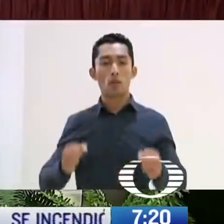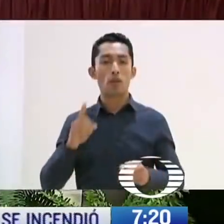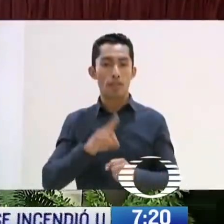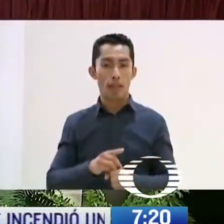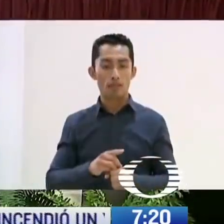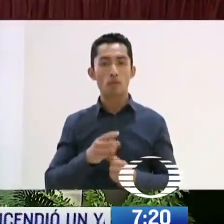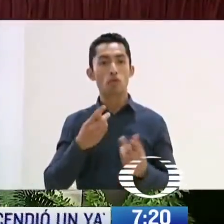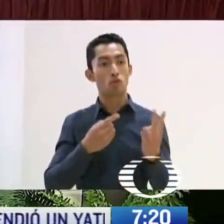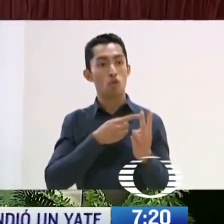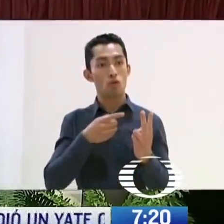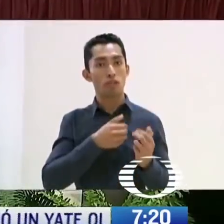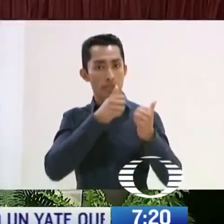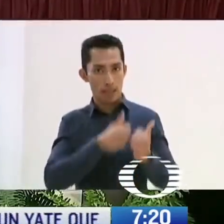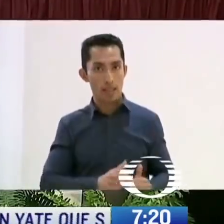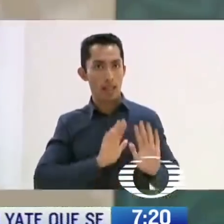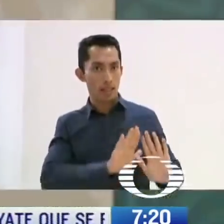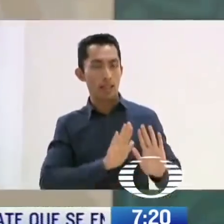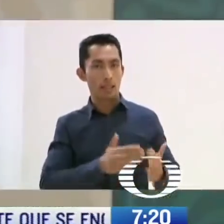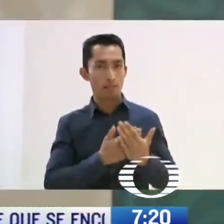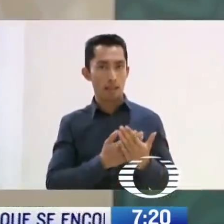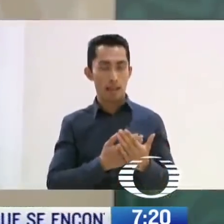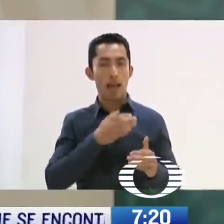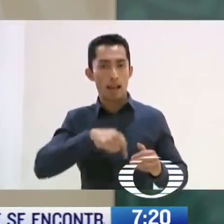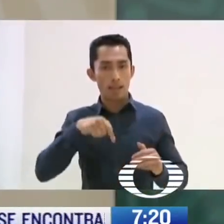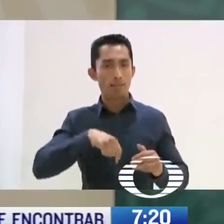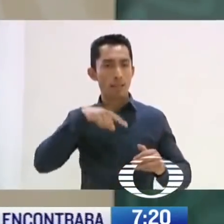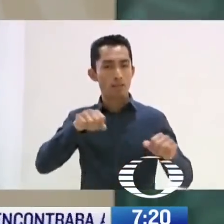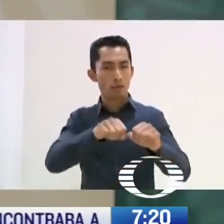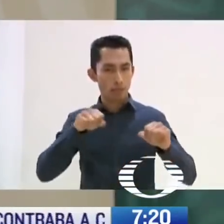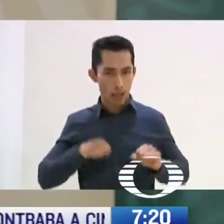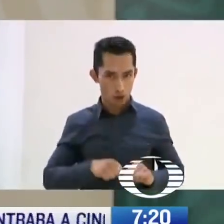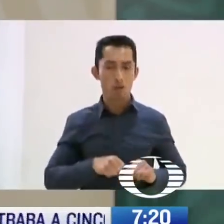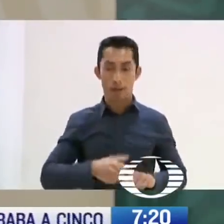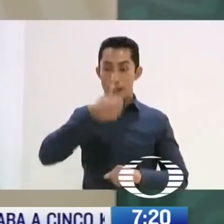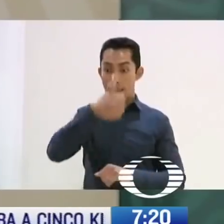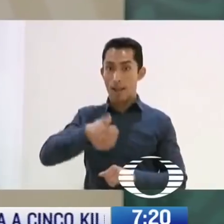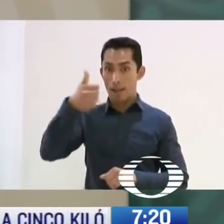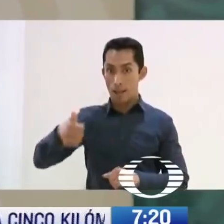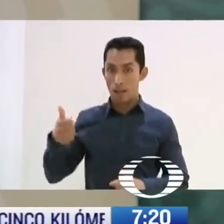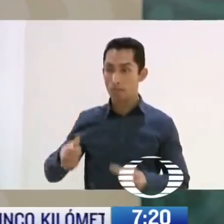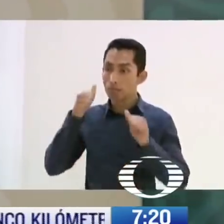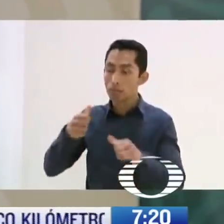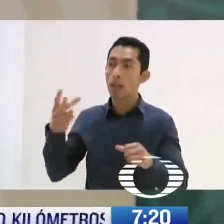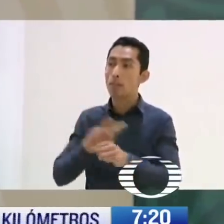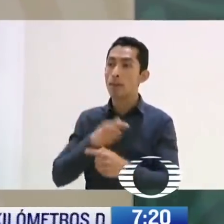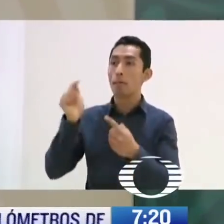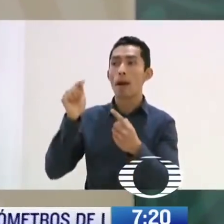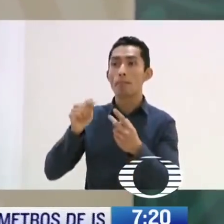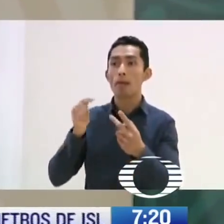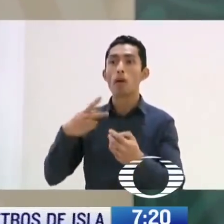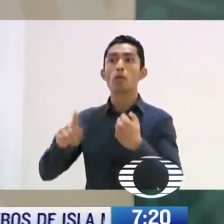Encargó a los secretarios de Bienestar y de Seguridad para que se quedaran en el lugar para escuchar a los pobladores inconformes,